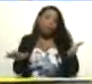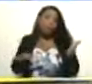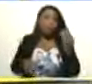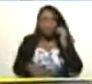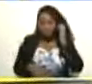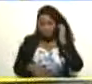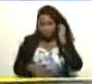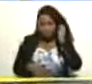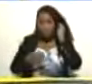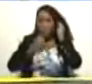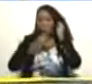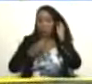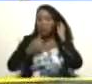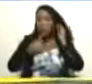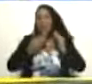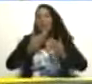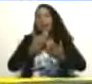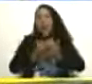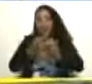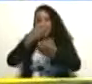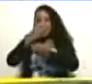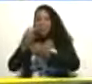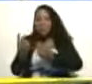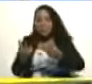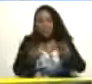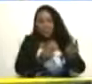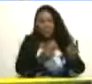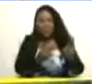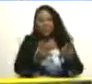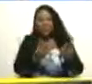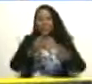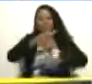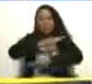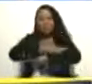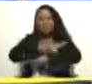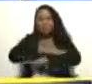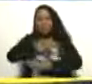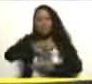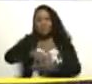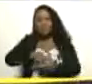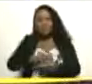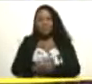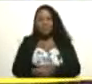Bueno, agradezco la invitación a este acto de Estado